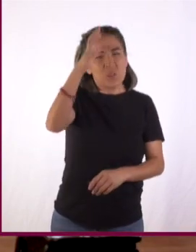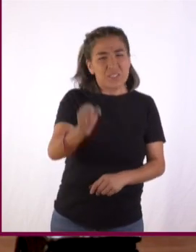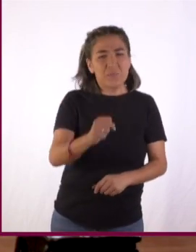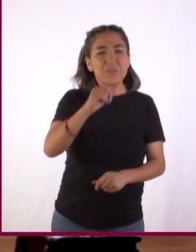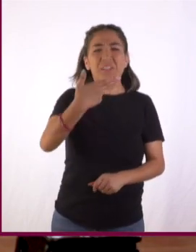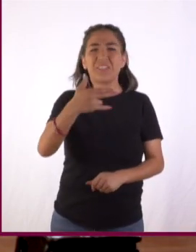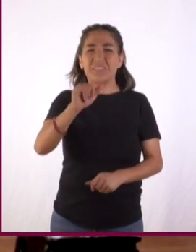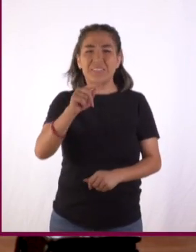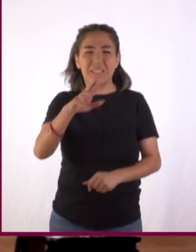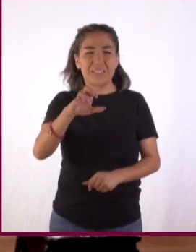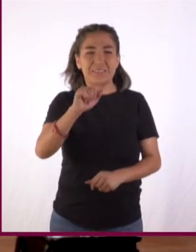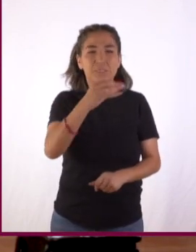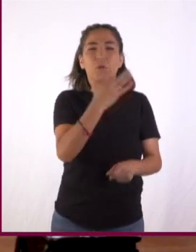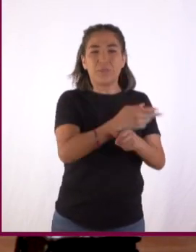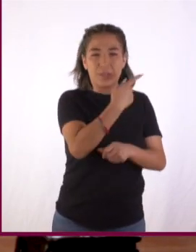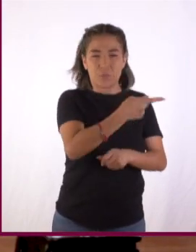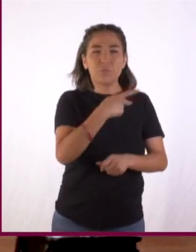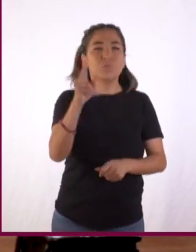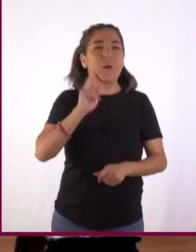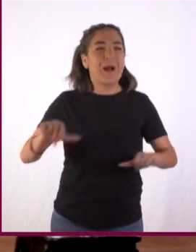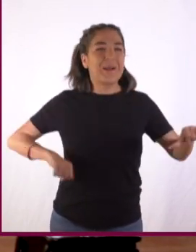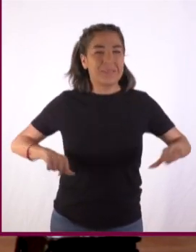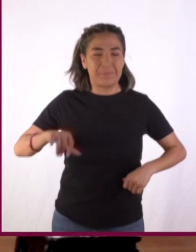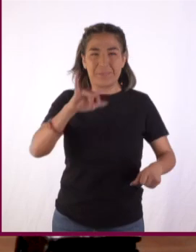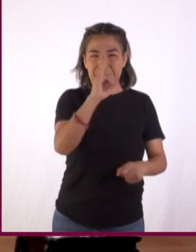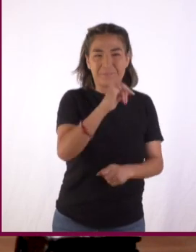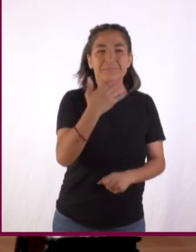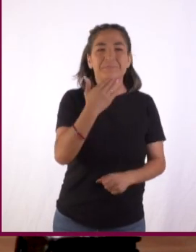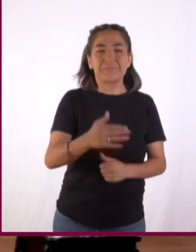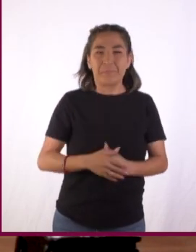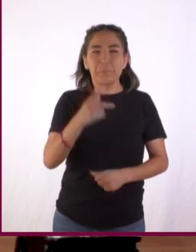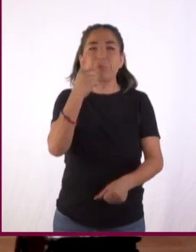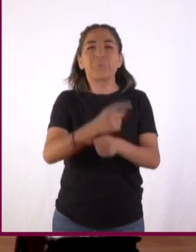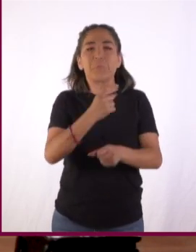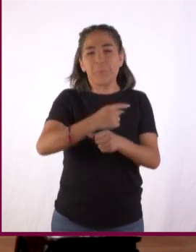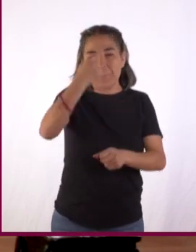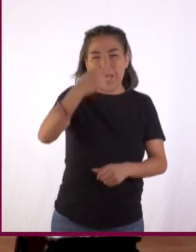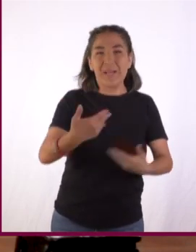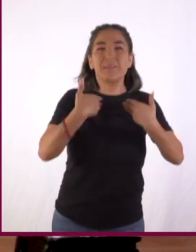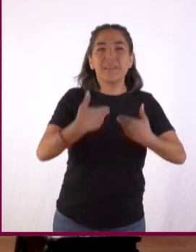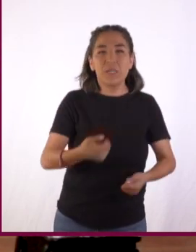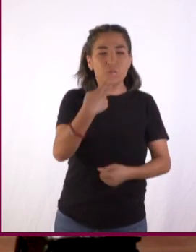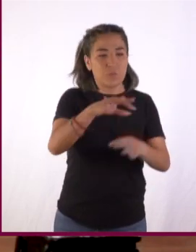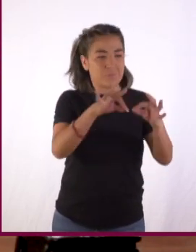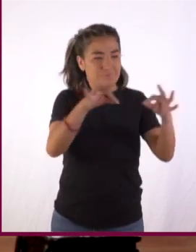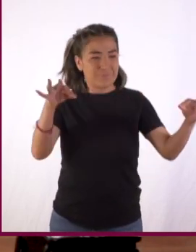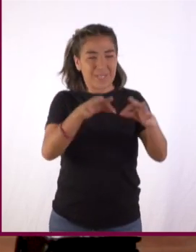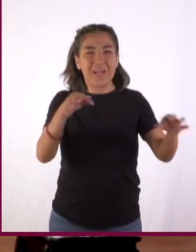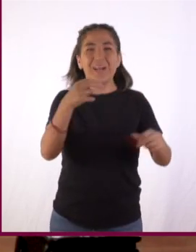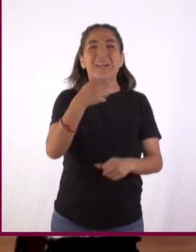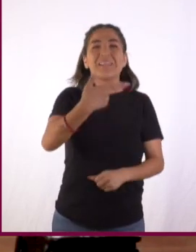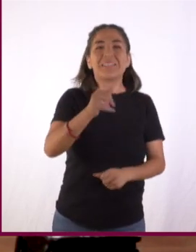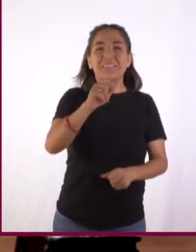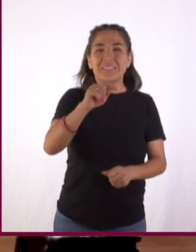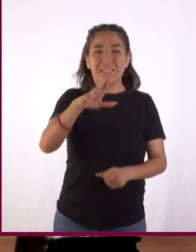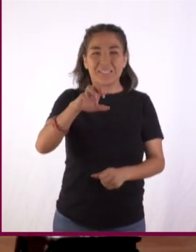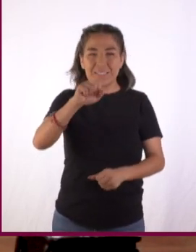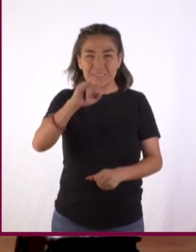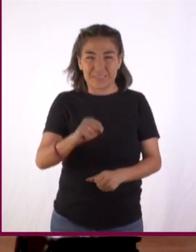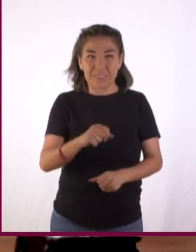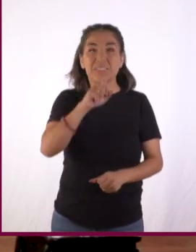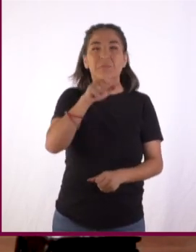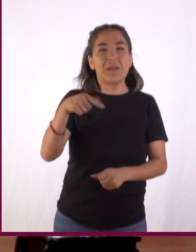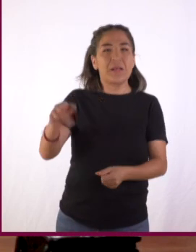de histéresis, vamos a hacer dos actividades. ¿Te late? Me late. La primera nos ayudará a comprender la histéresis elástica y la segunda,